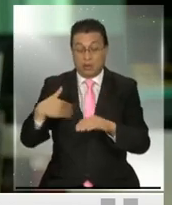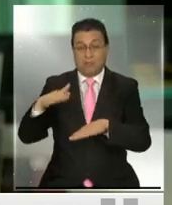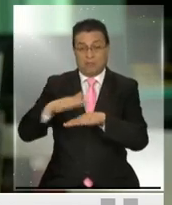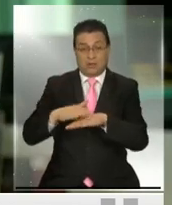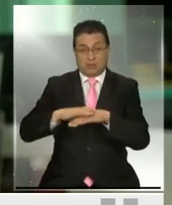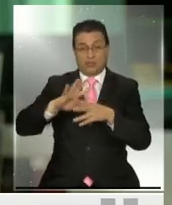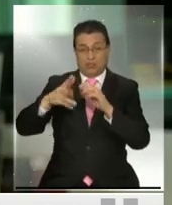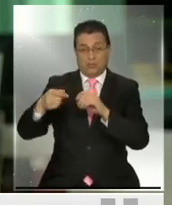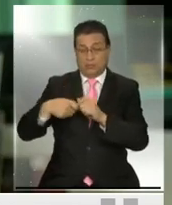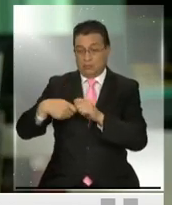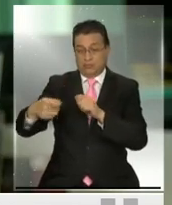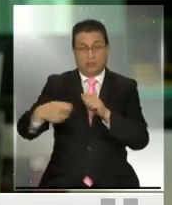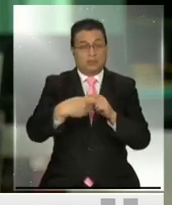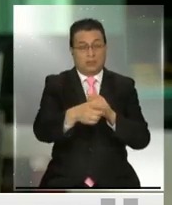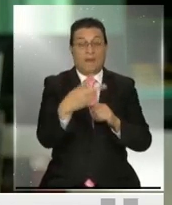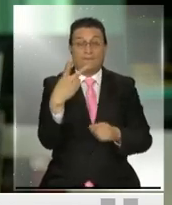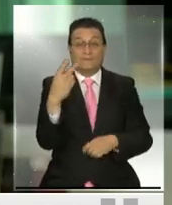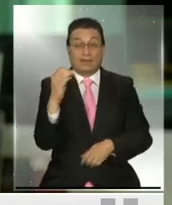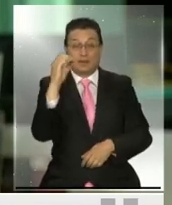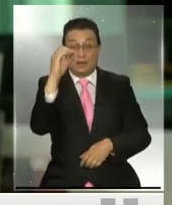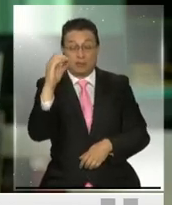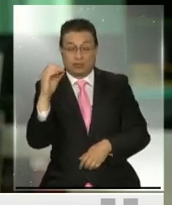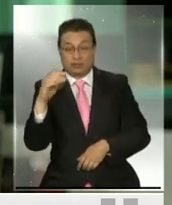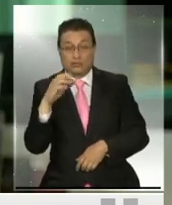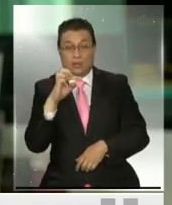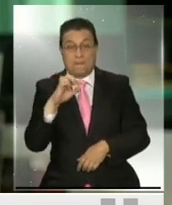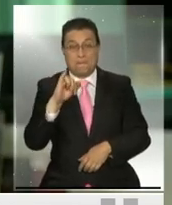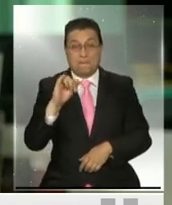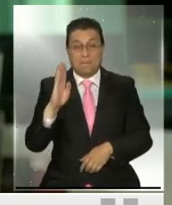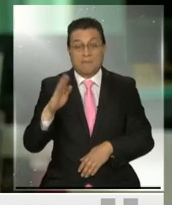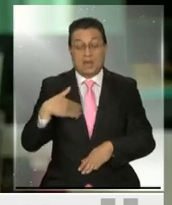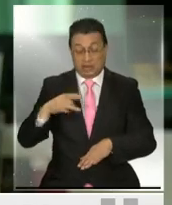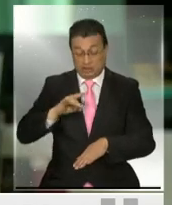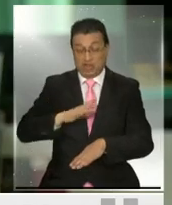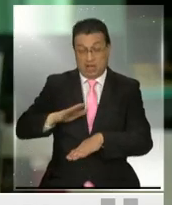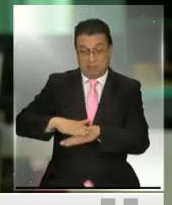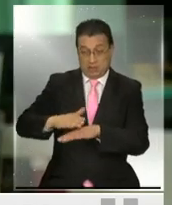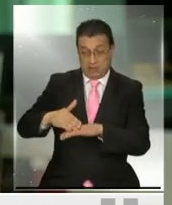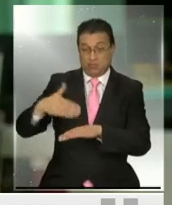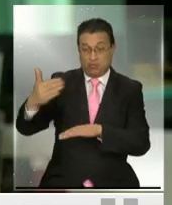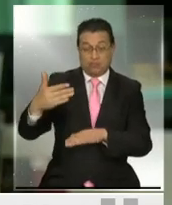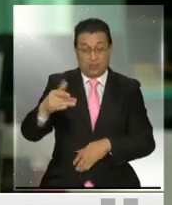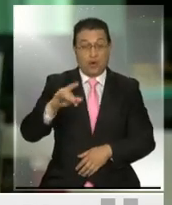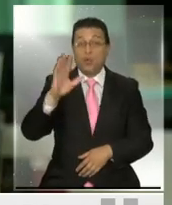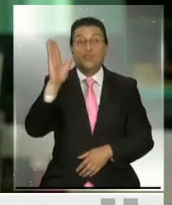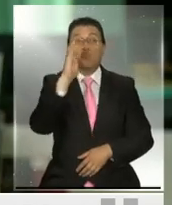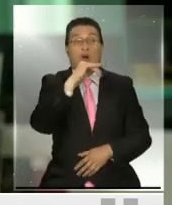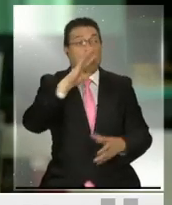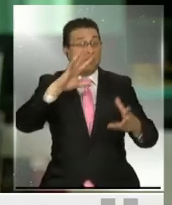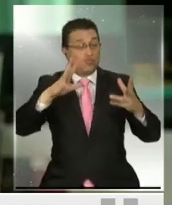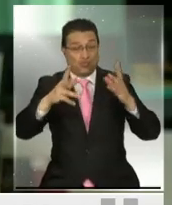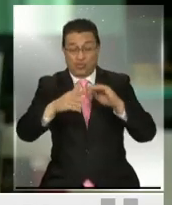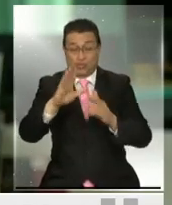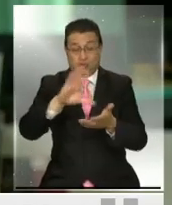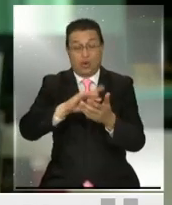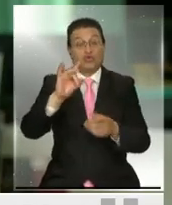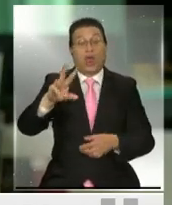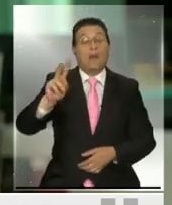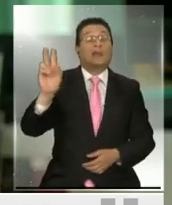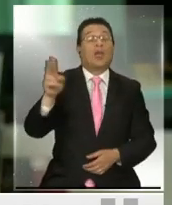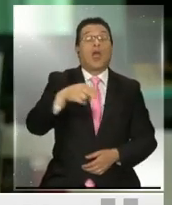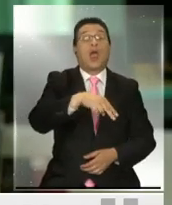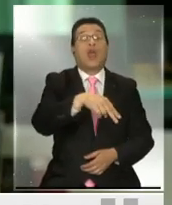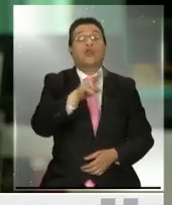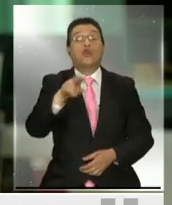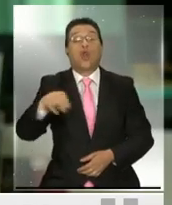al resto del mundo por el equivalente al 20 por ciento del producto interno bruto o sea no hay ningún país en el mundo excepto en noruega y algunos